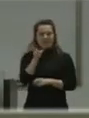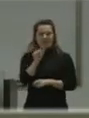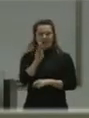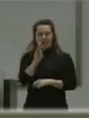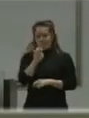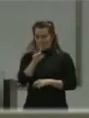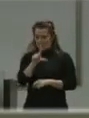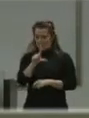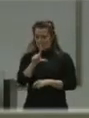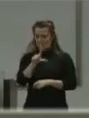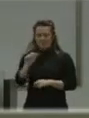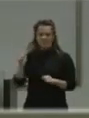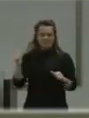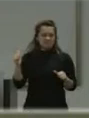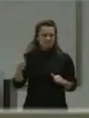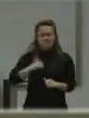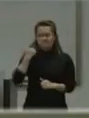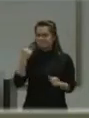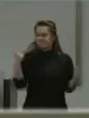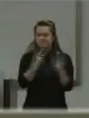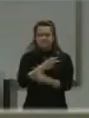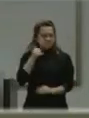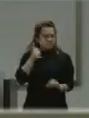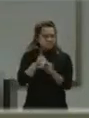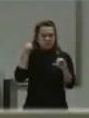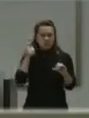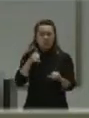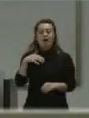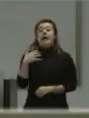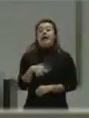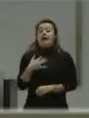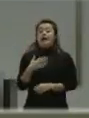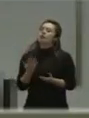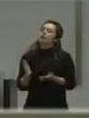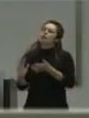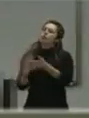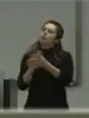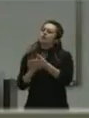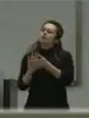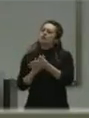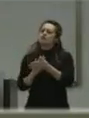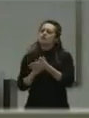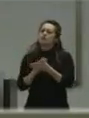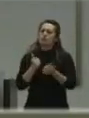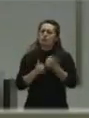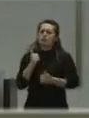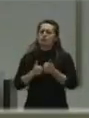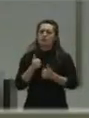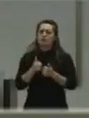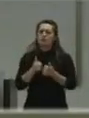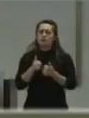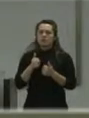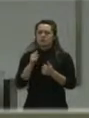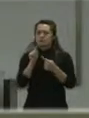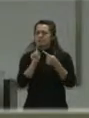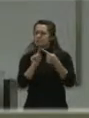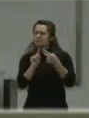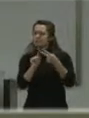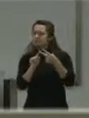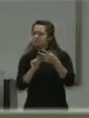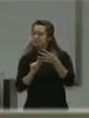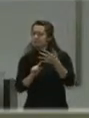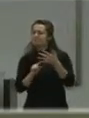de la violencia y el abuso sexual Quisiera que ustedes nos contaran Cuáles son los elementos y las